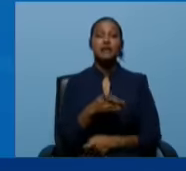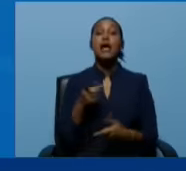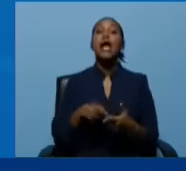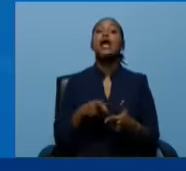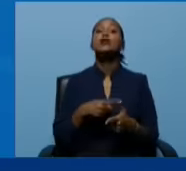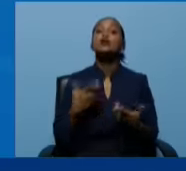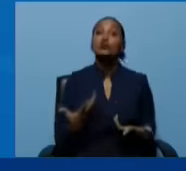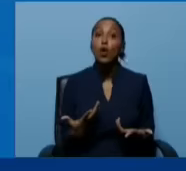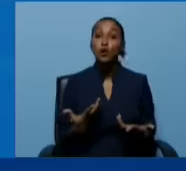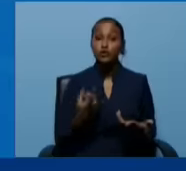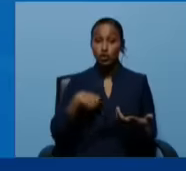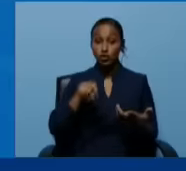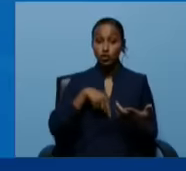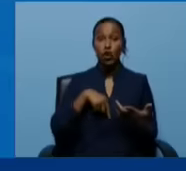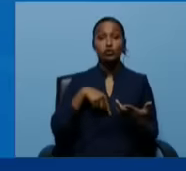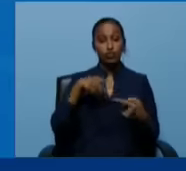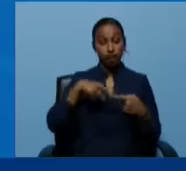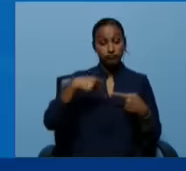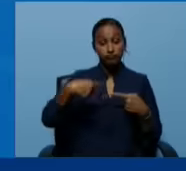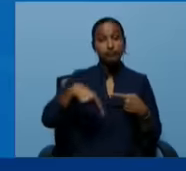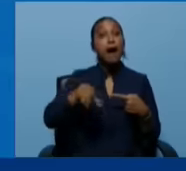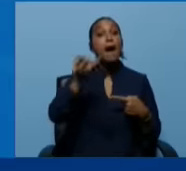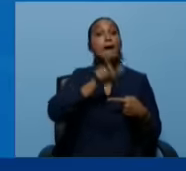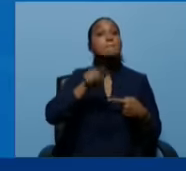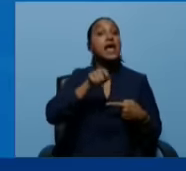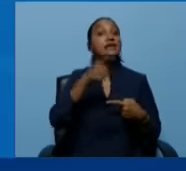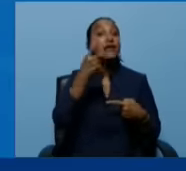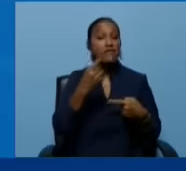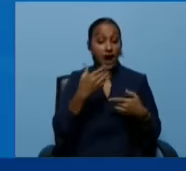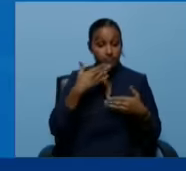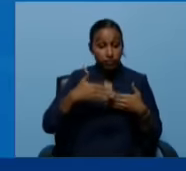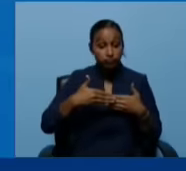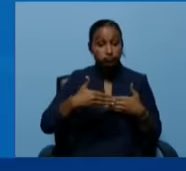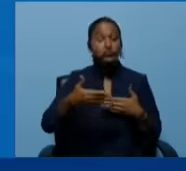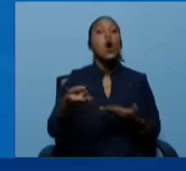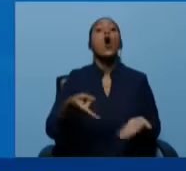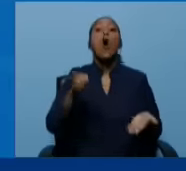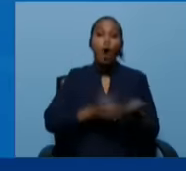más tardar, estamos en elecciones otra vez. Campaña,